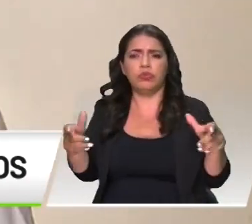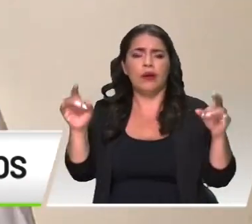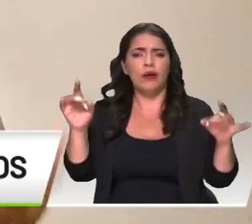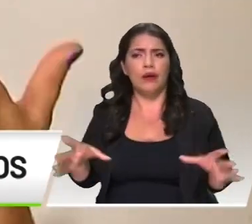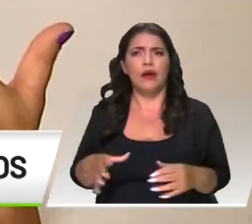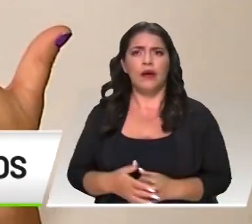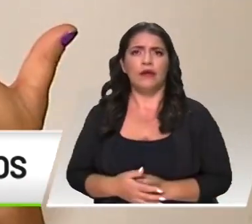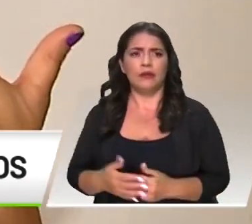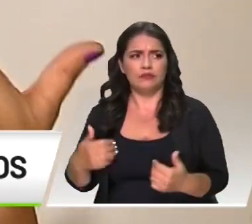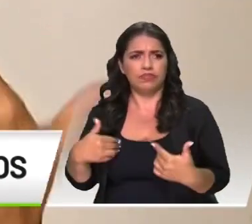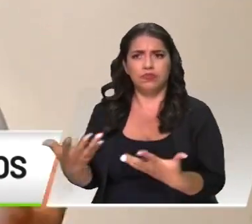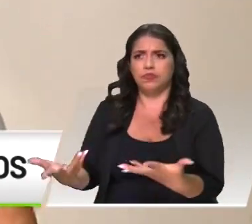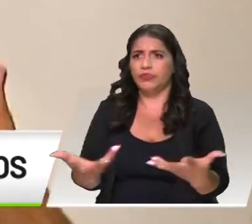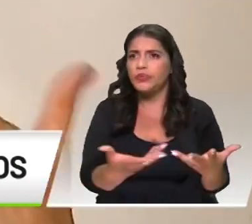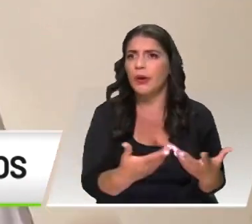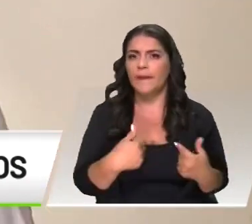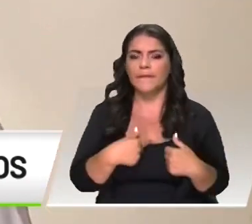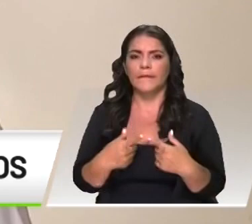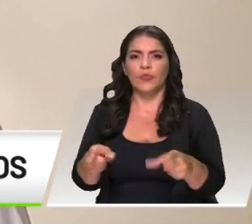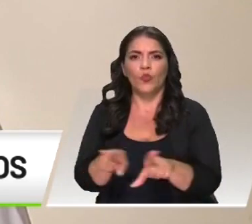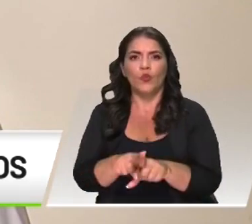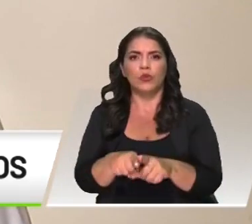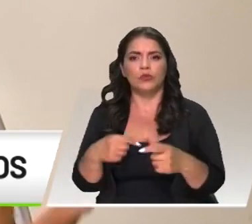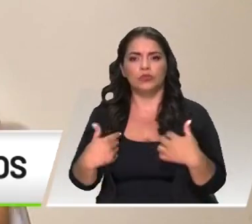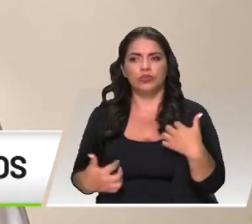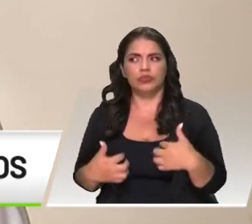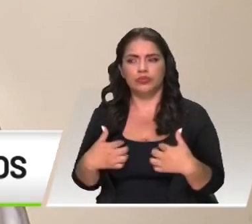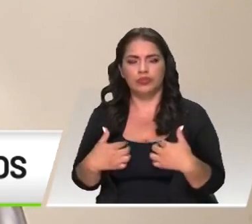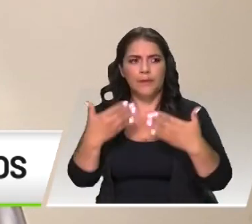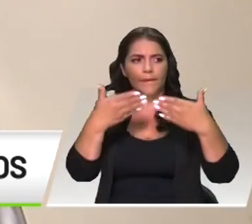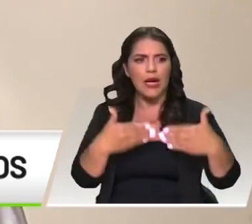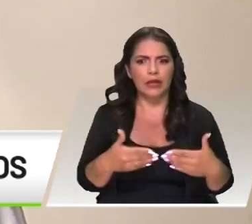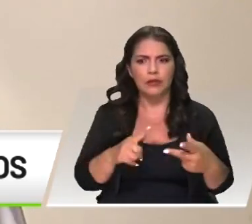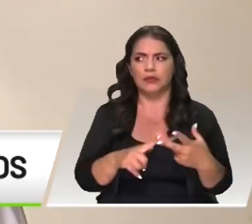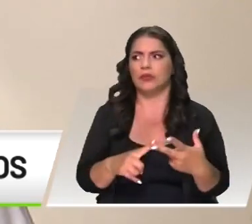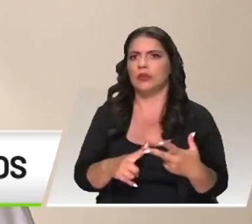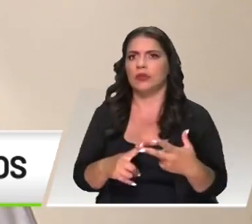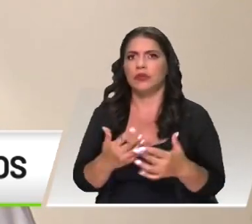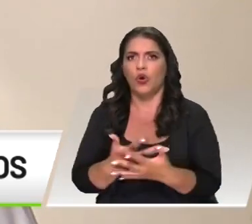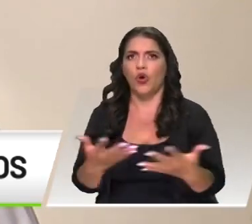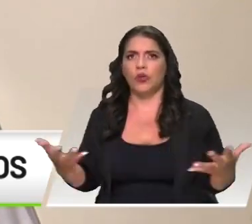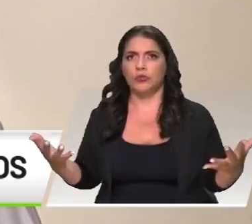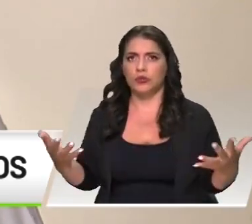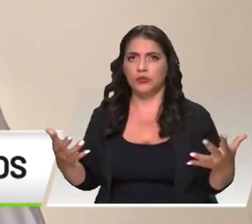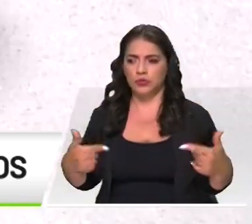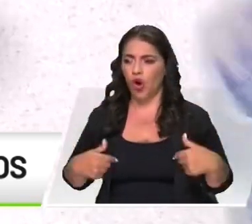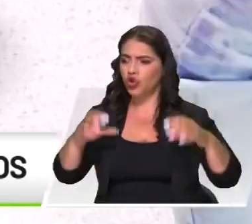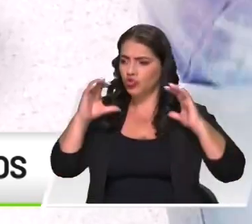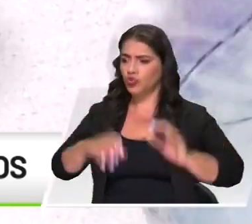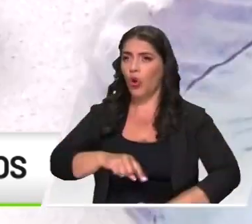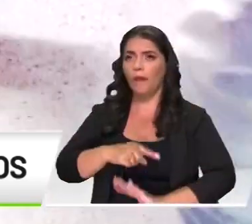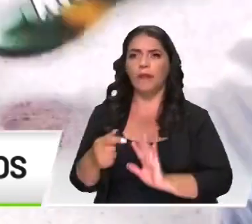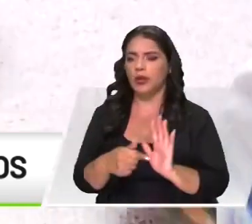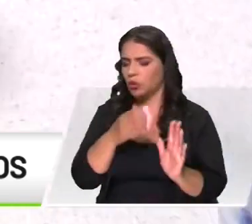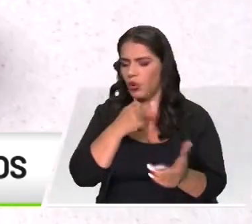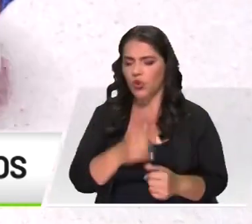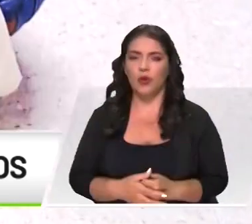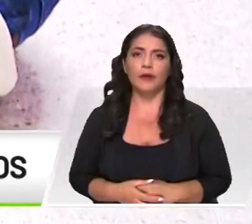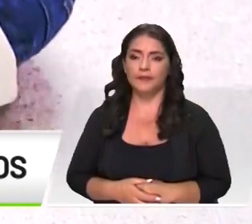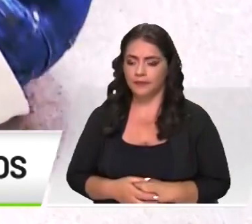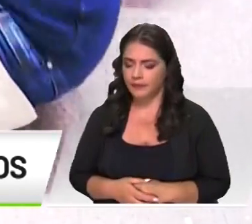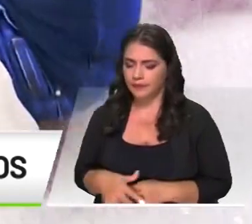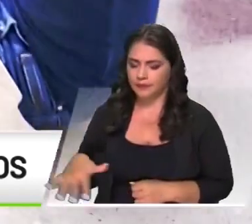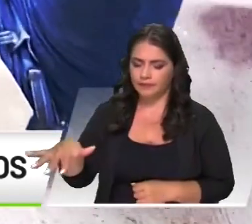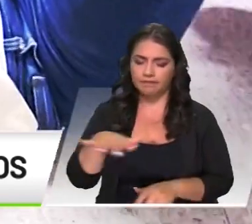nos dificultan y que nos ponen limitaciones y barreras para poder decir que somos ciudadanas plenas para las analistas